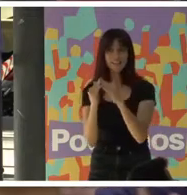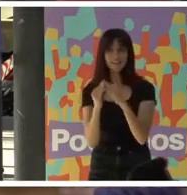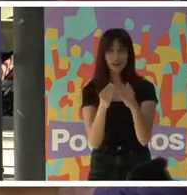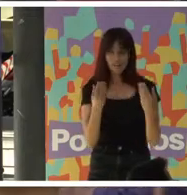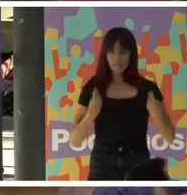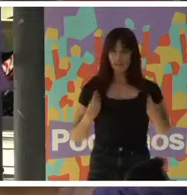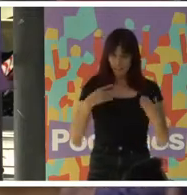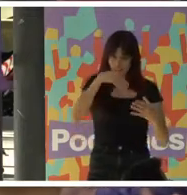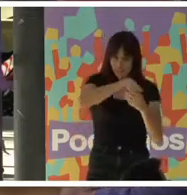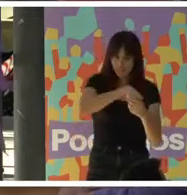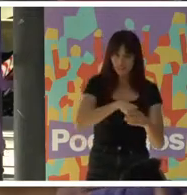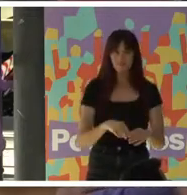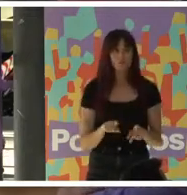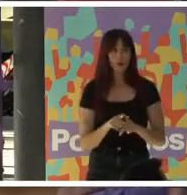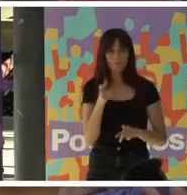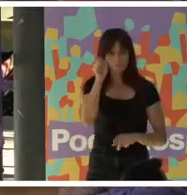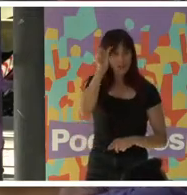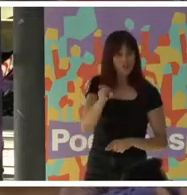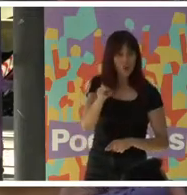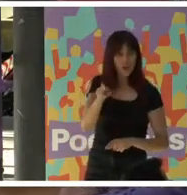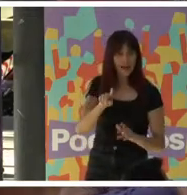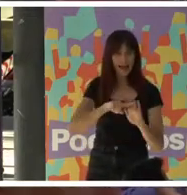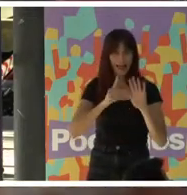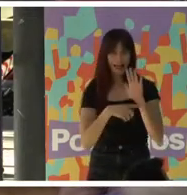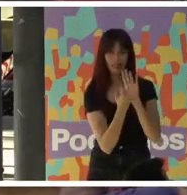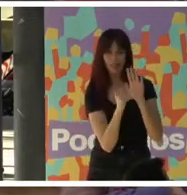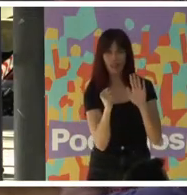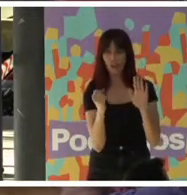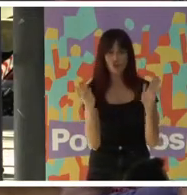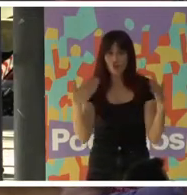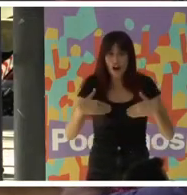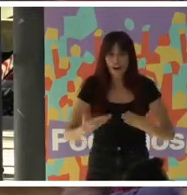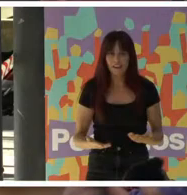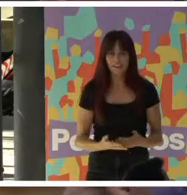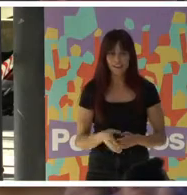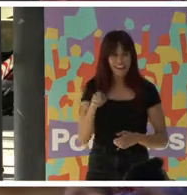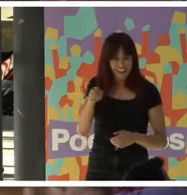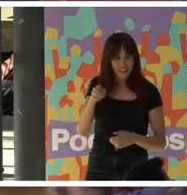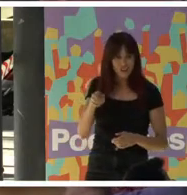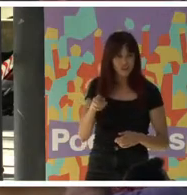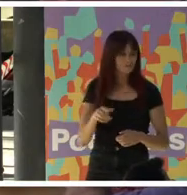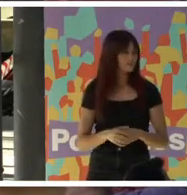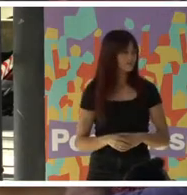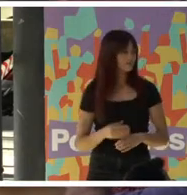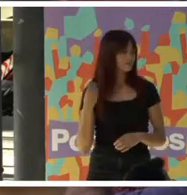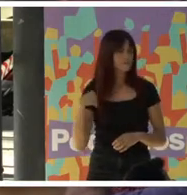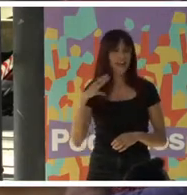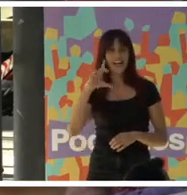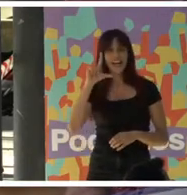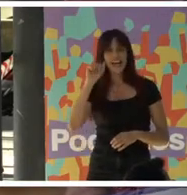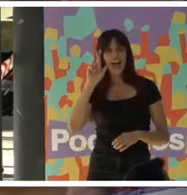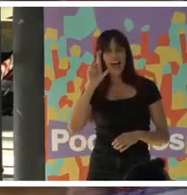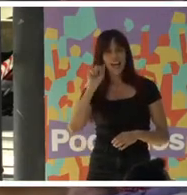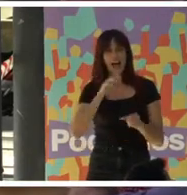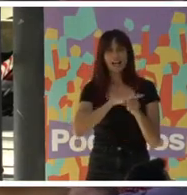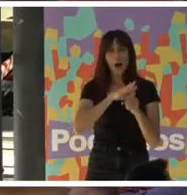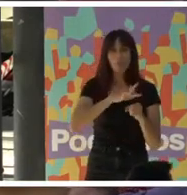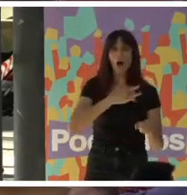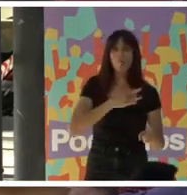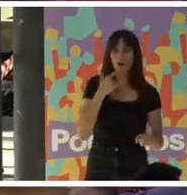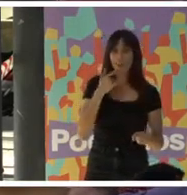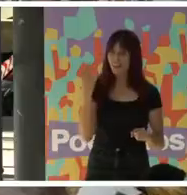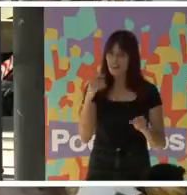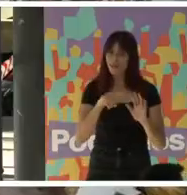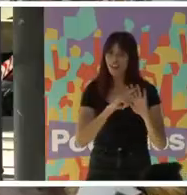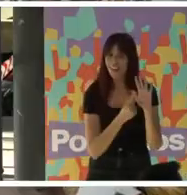vivir, que ninguna persona es ilegal. Que eso, lo evidente, como decía Clara Campoamor, tiene que ser